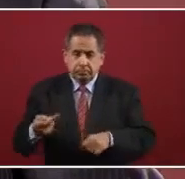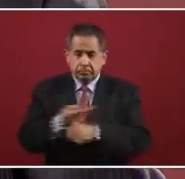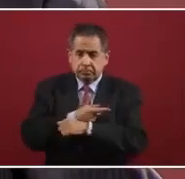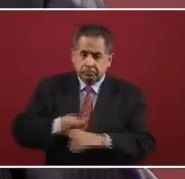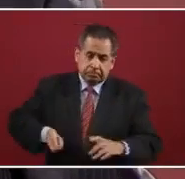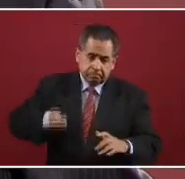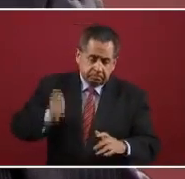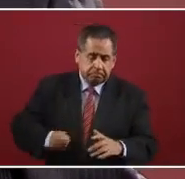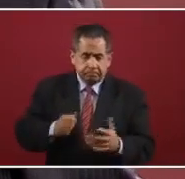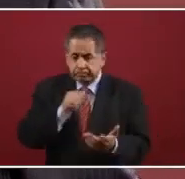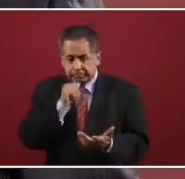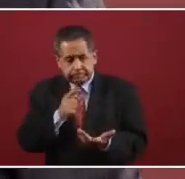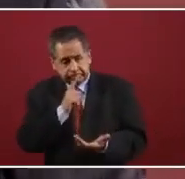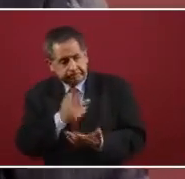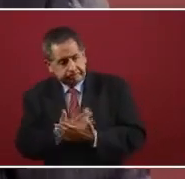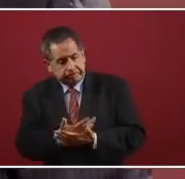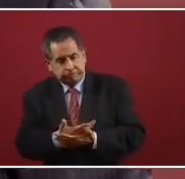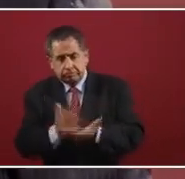combinó